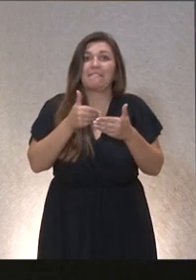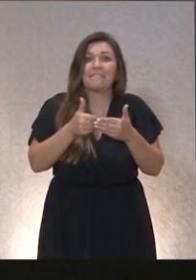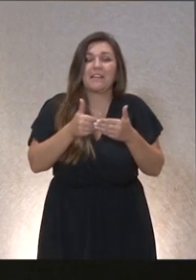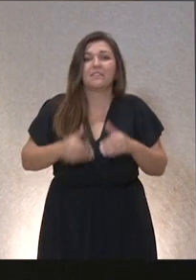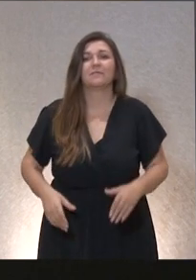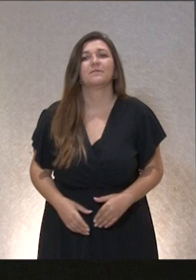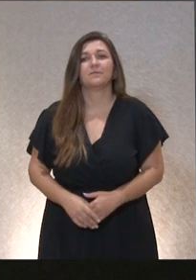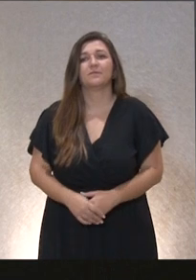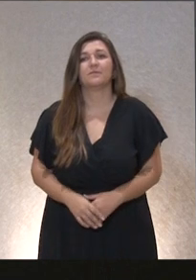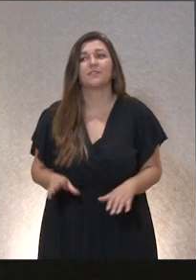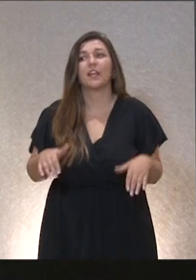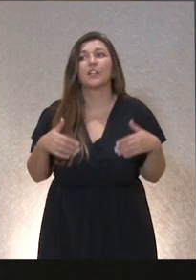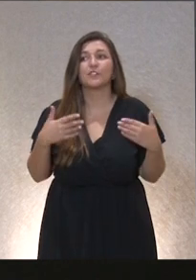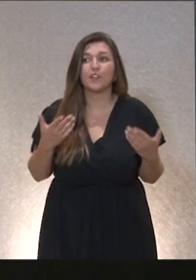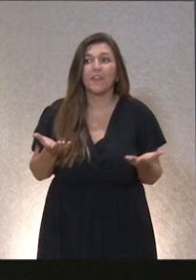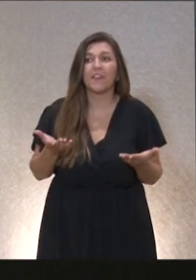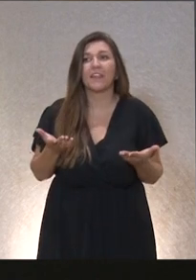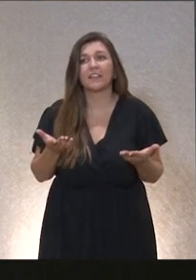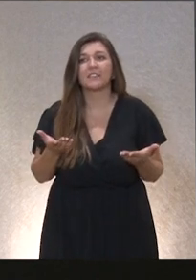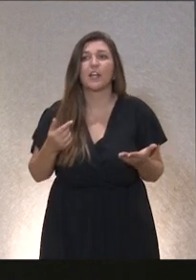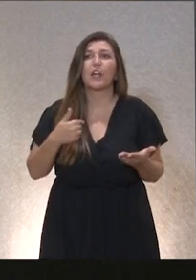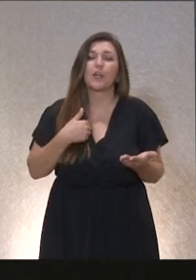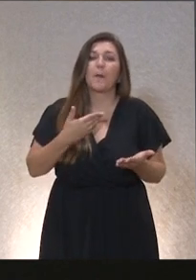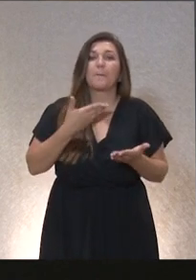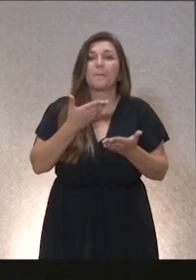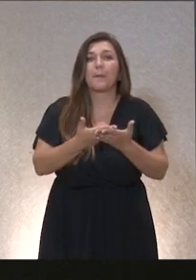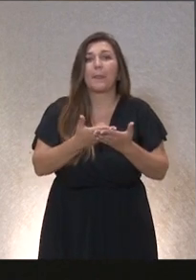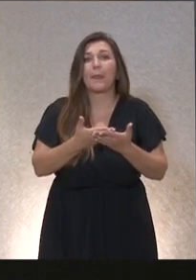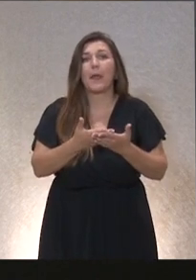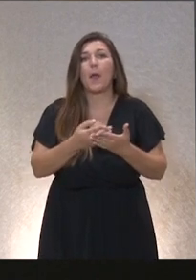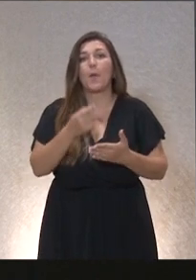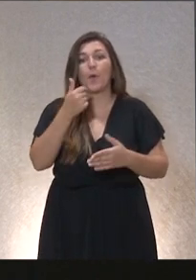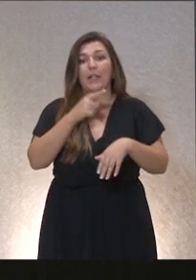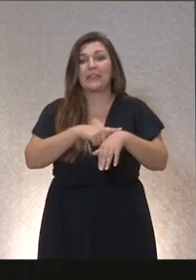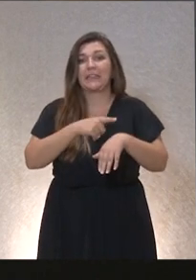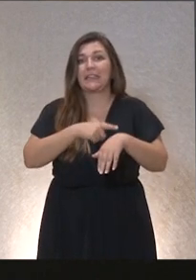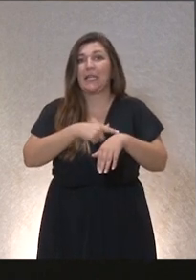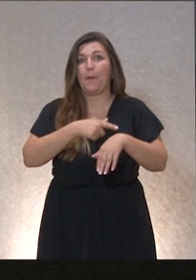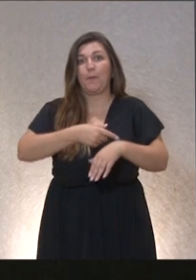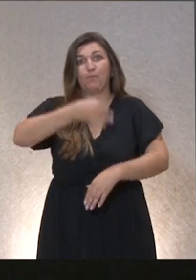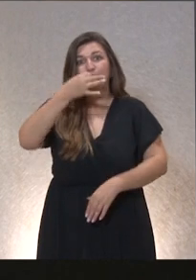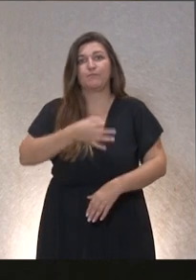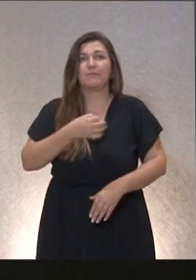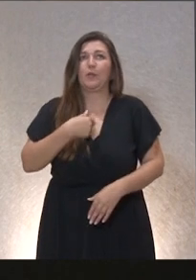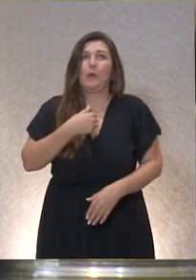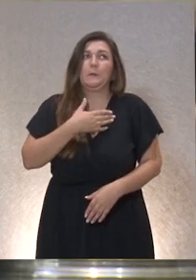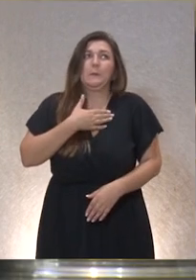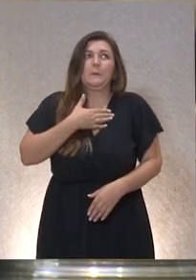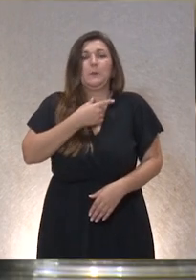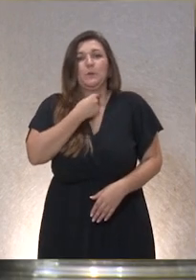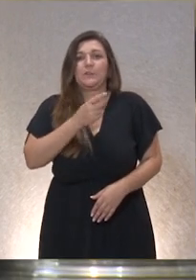Eh Así que voy a tener que ser un poco tajante cosa que no va con mi estilo Pero bueno